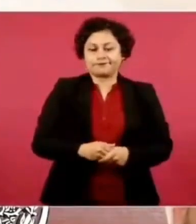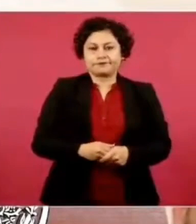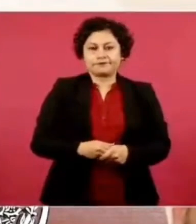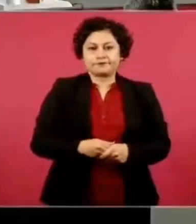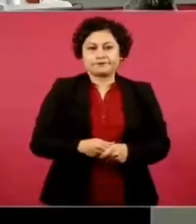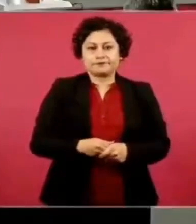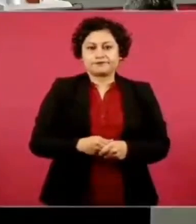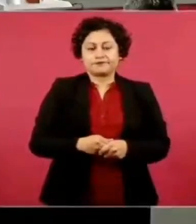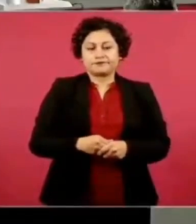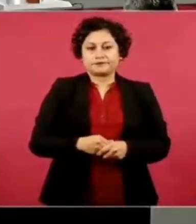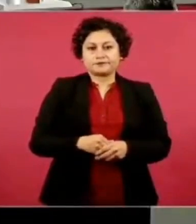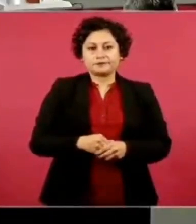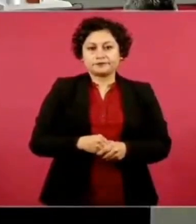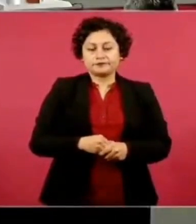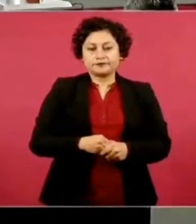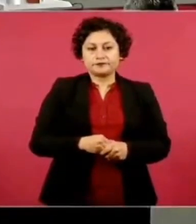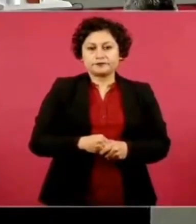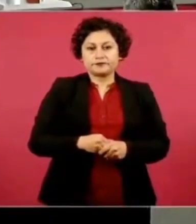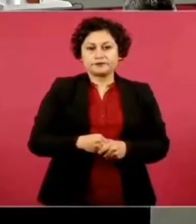Y